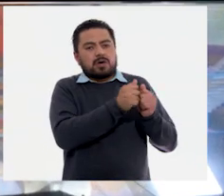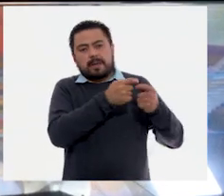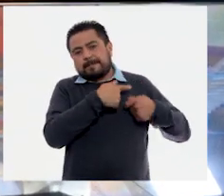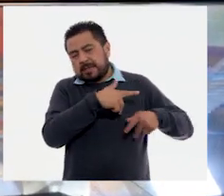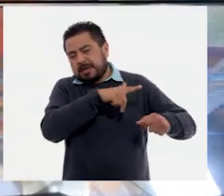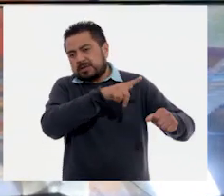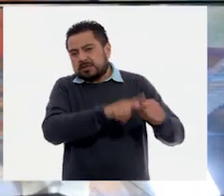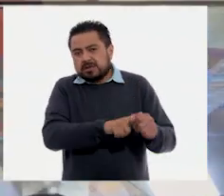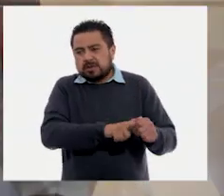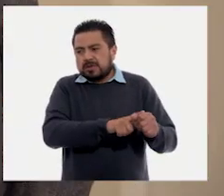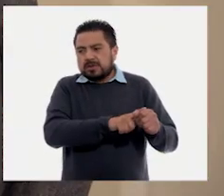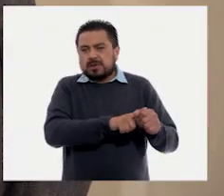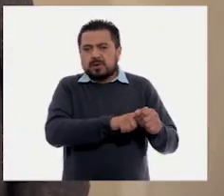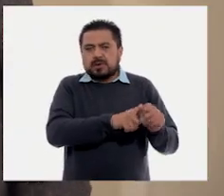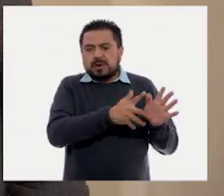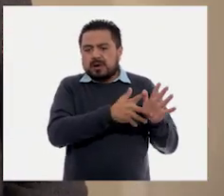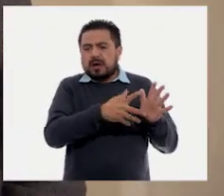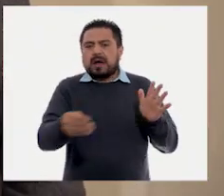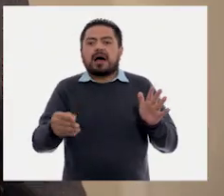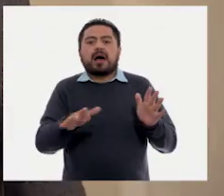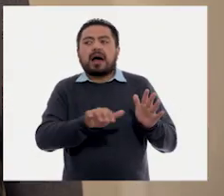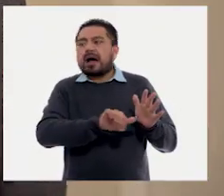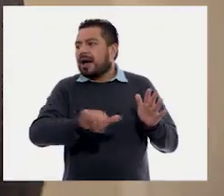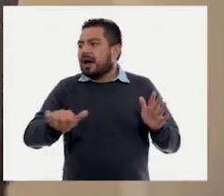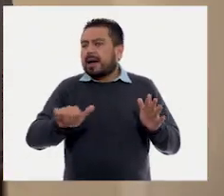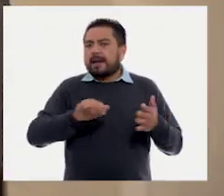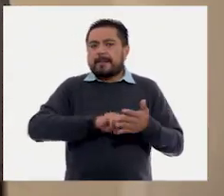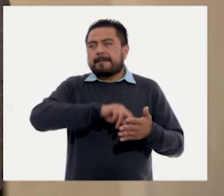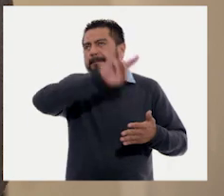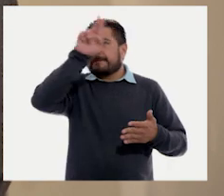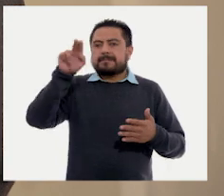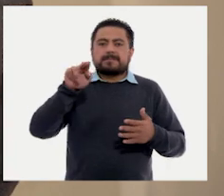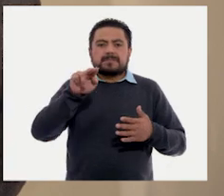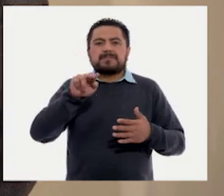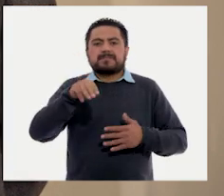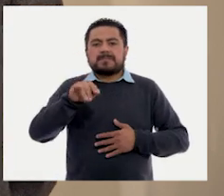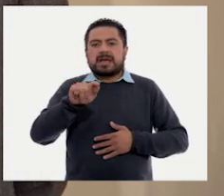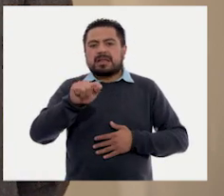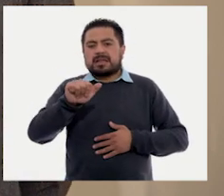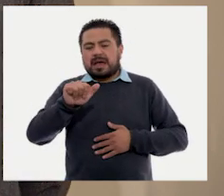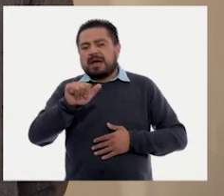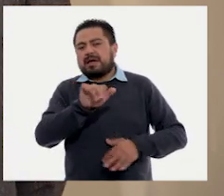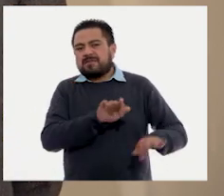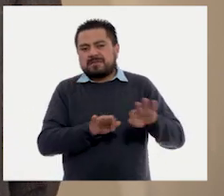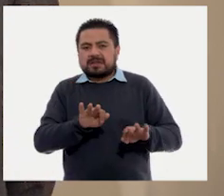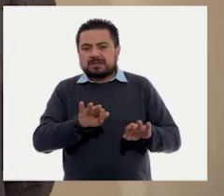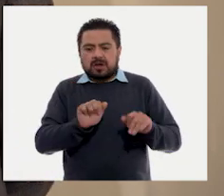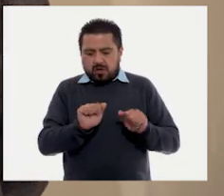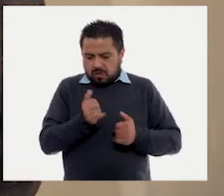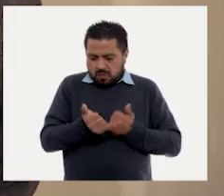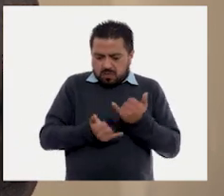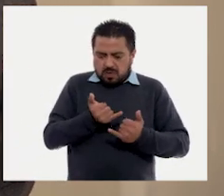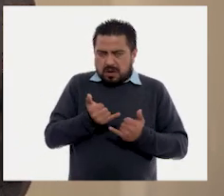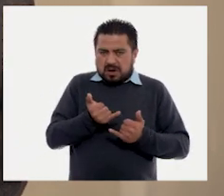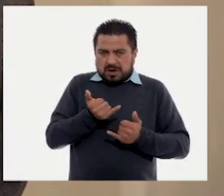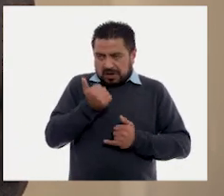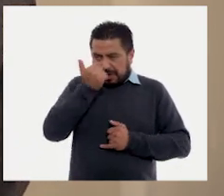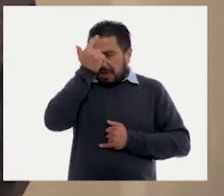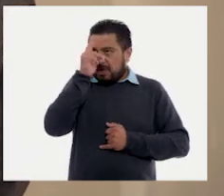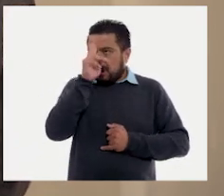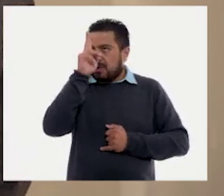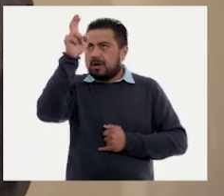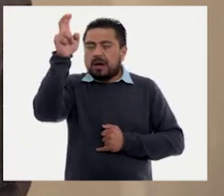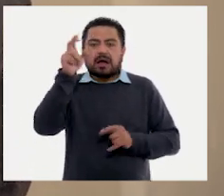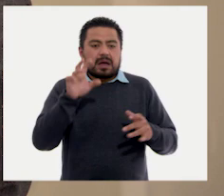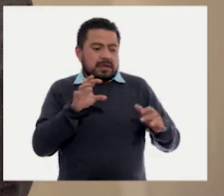personajes, que son alusiones a veces a la pintura metafísica o al juego de los surrealistas, que